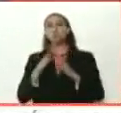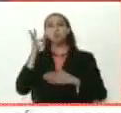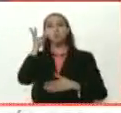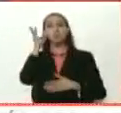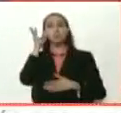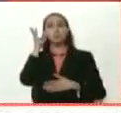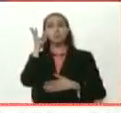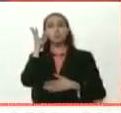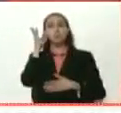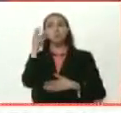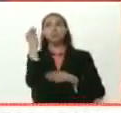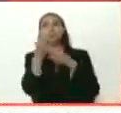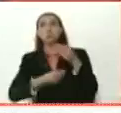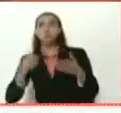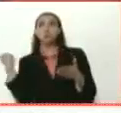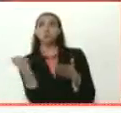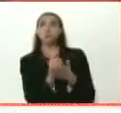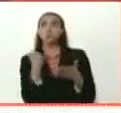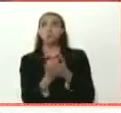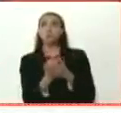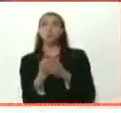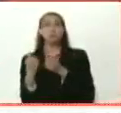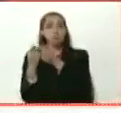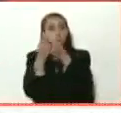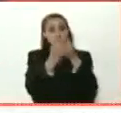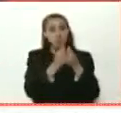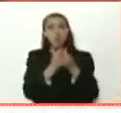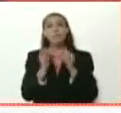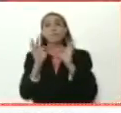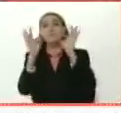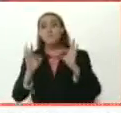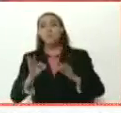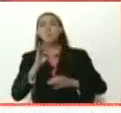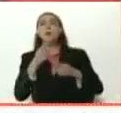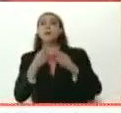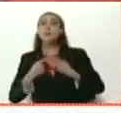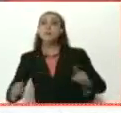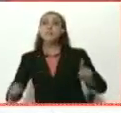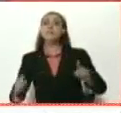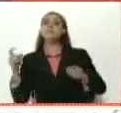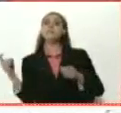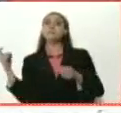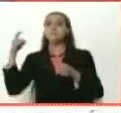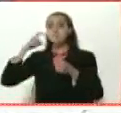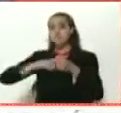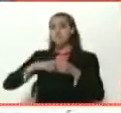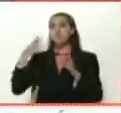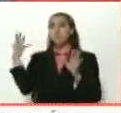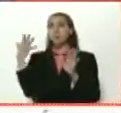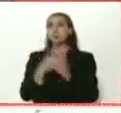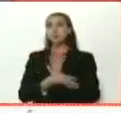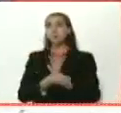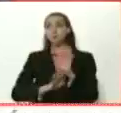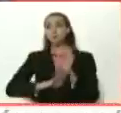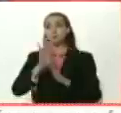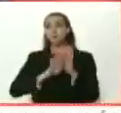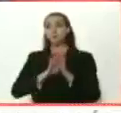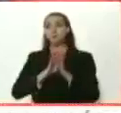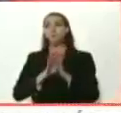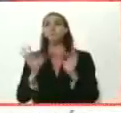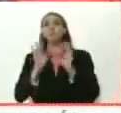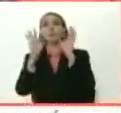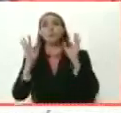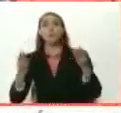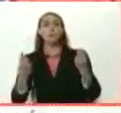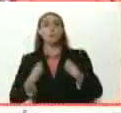ha enarbolado las luchas por una economía distinta que le permita la complementariedad, que le permita desarrollar condiciones de vida